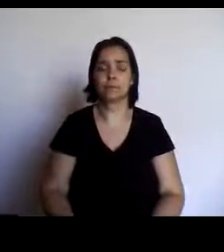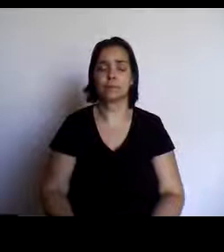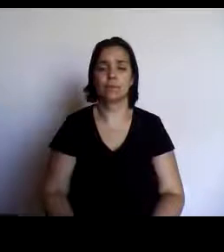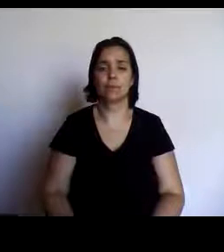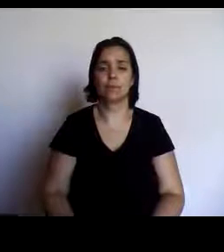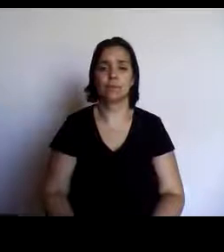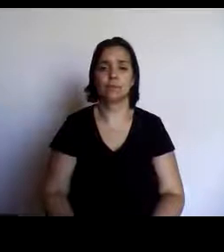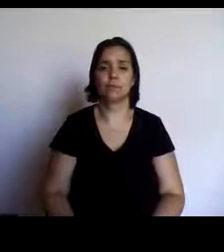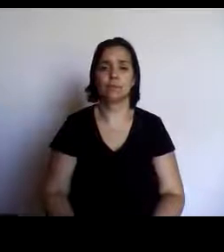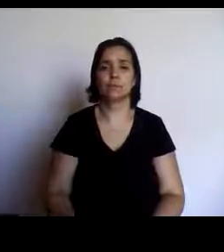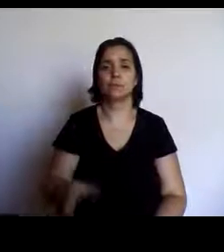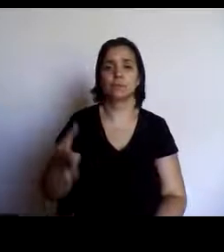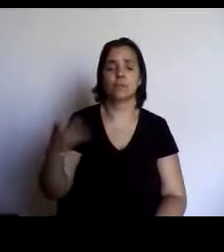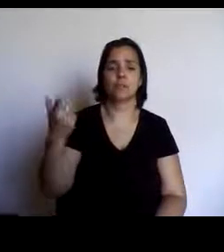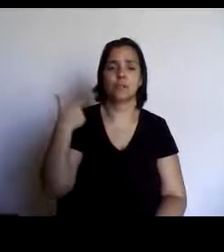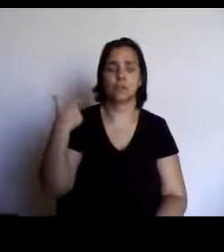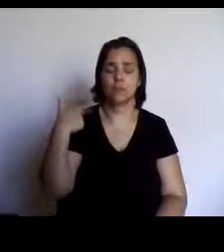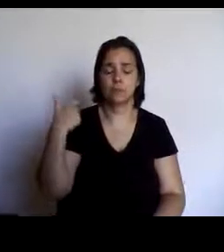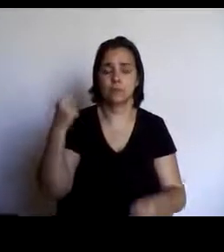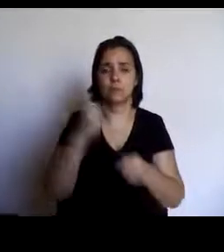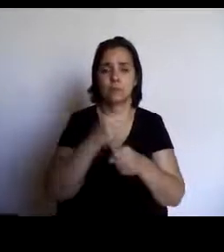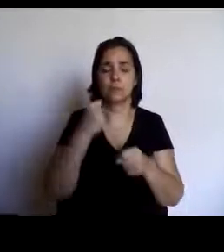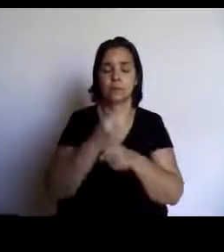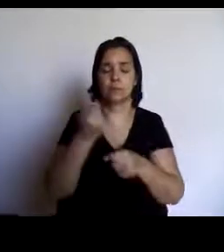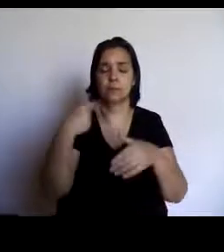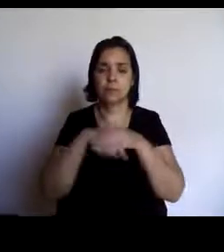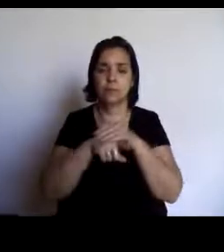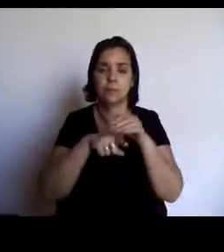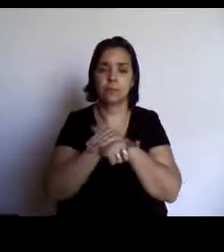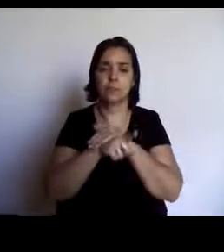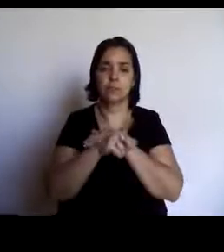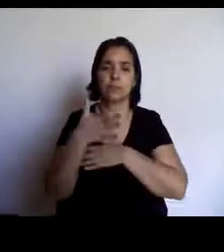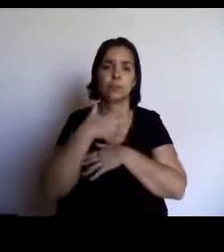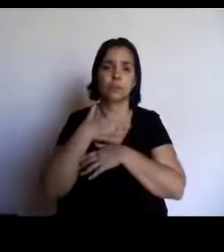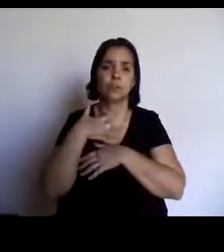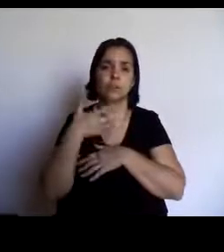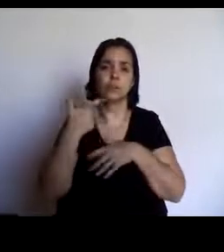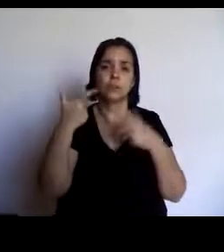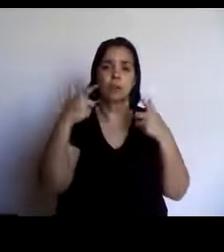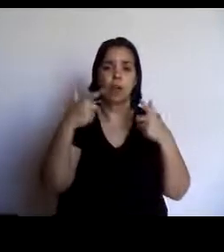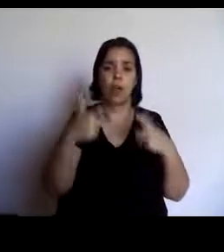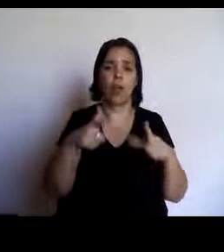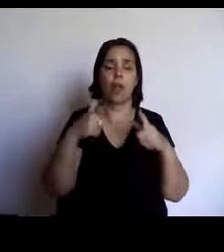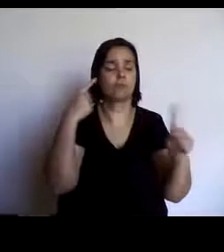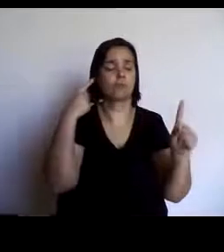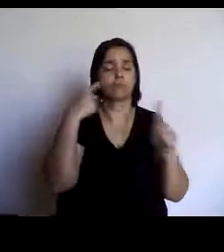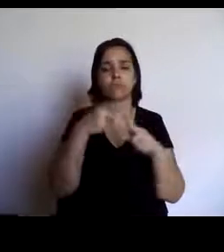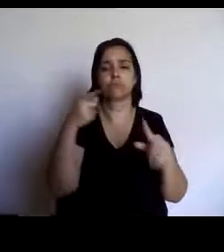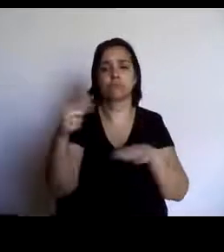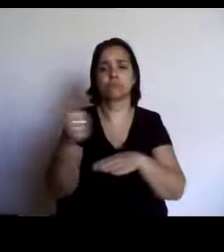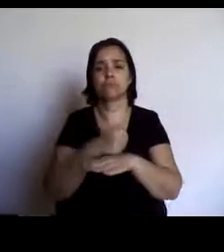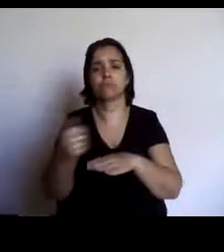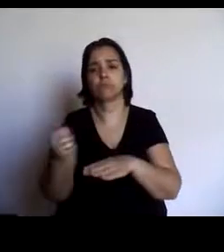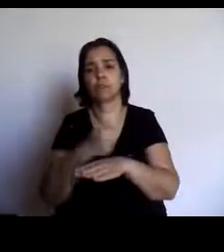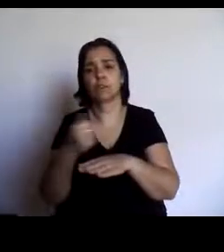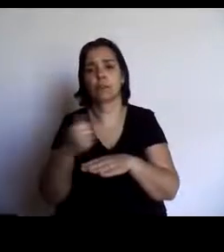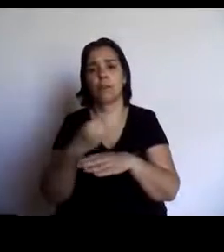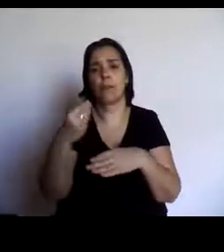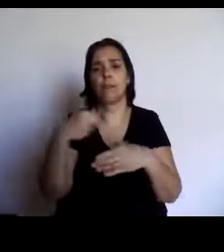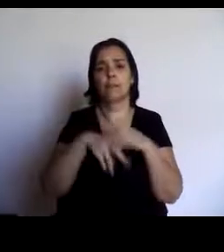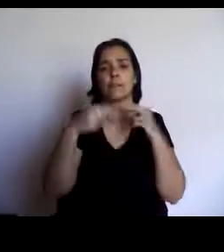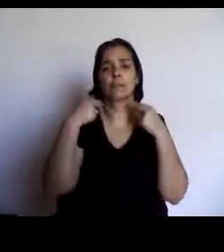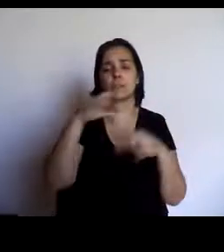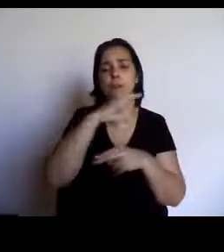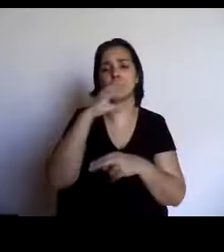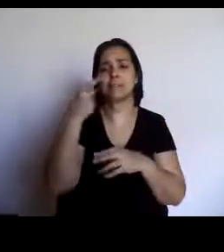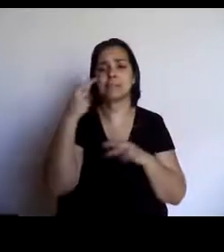Como os comentaba, el trabajo en territorio lo desarrollo yo a través del área de reto demográfico de Diputación de Cáceres, pero más